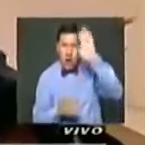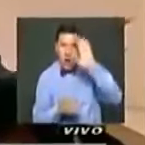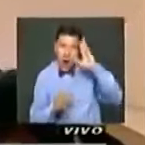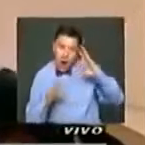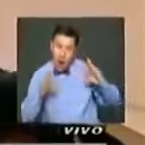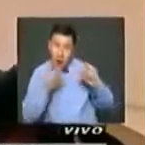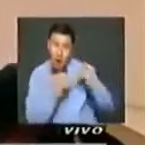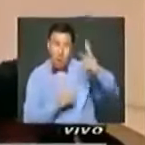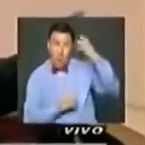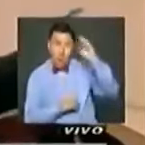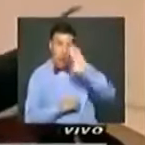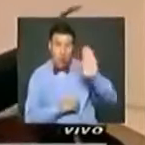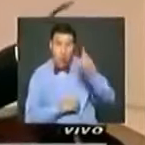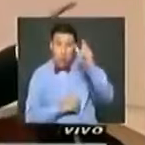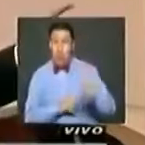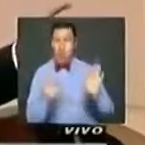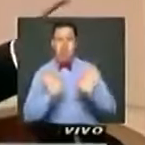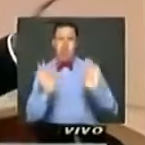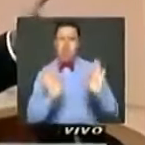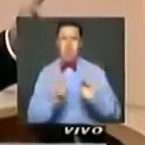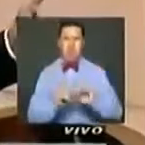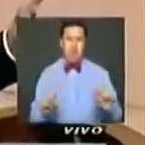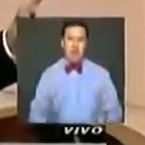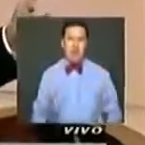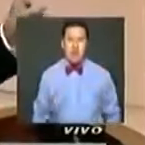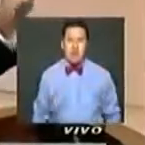regional de la época, pero